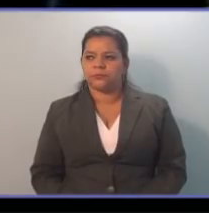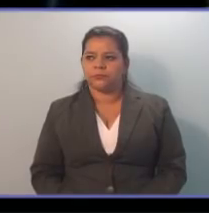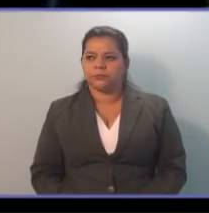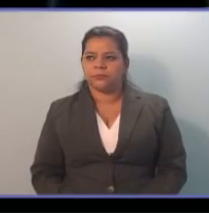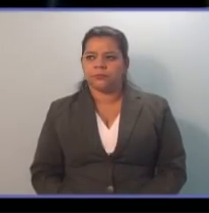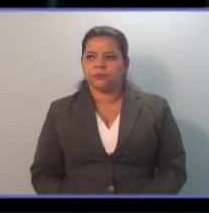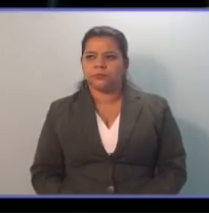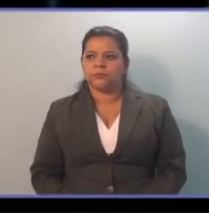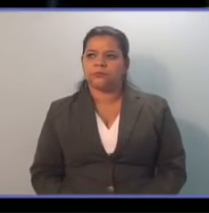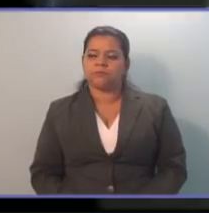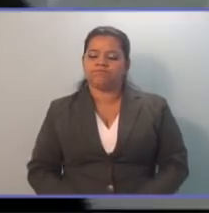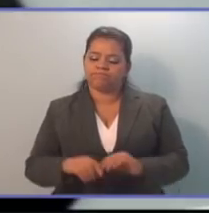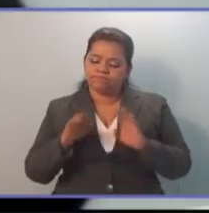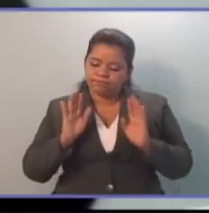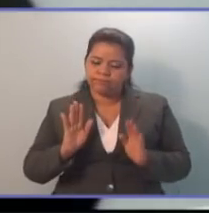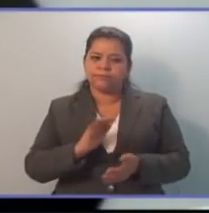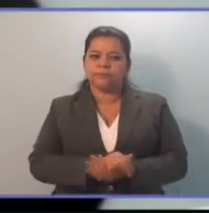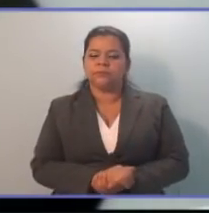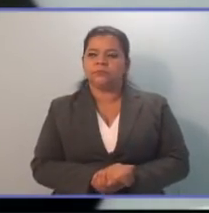Bueno,